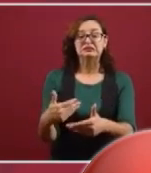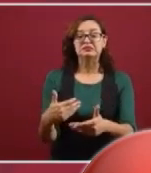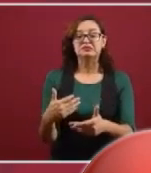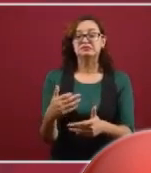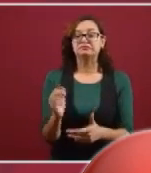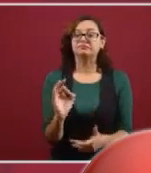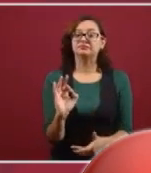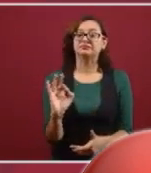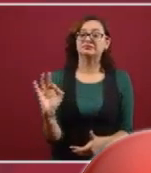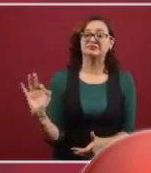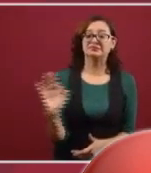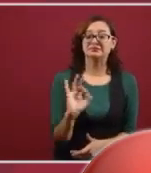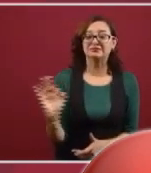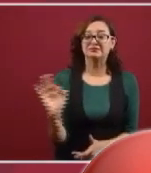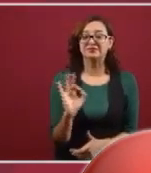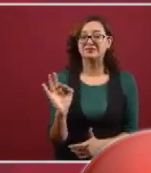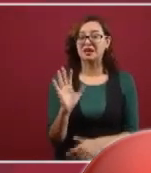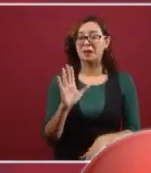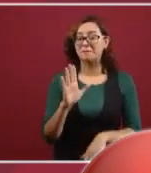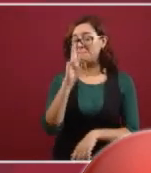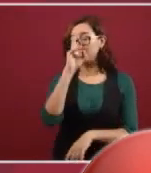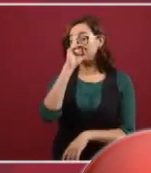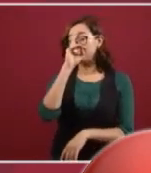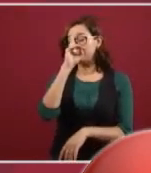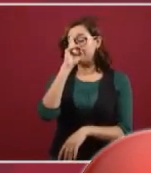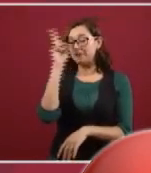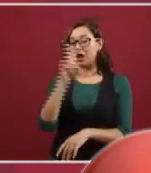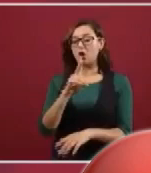se generara una crisis mayor,